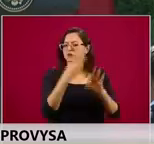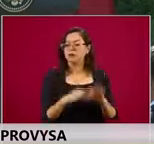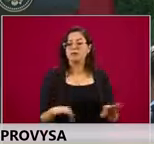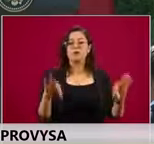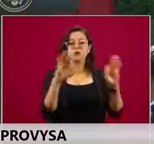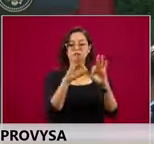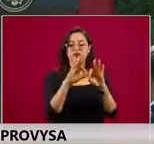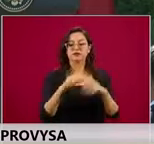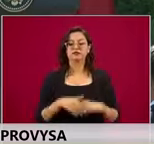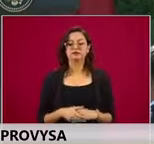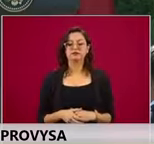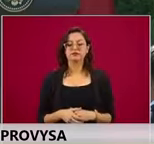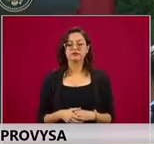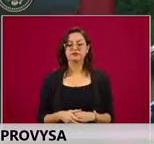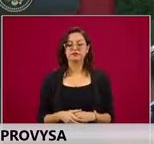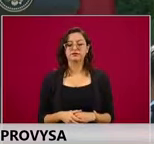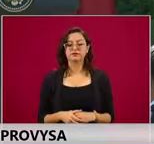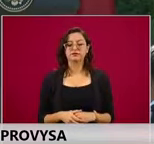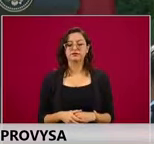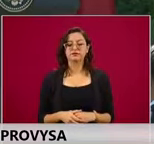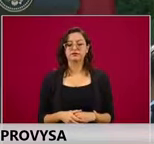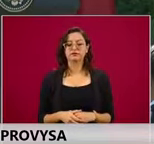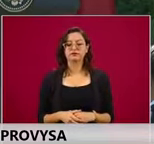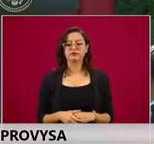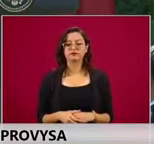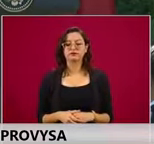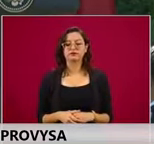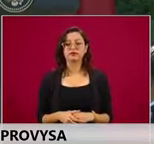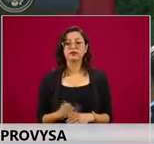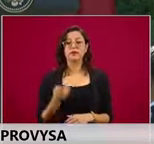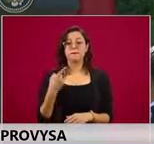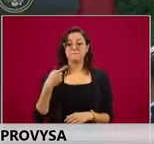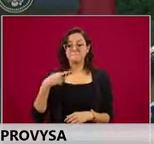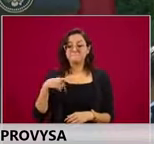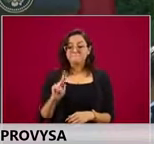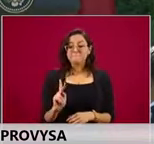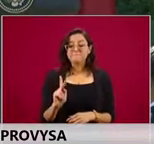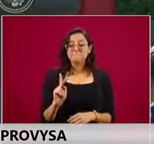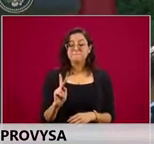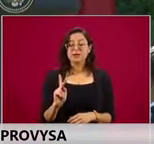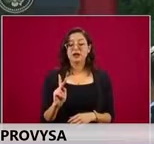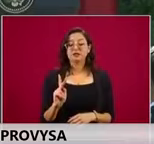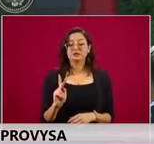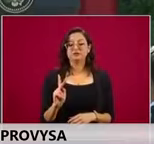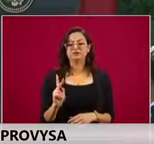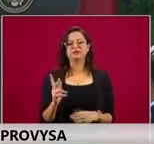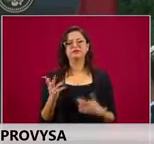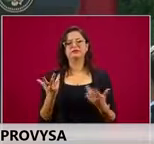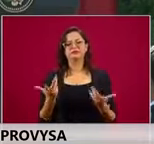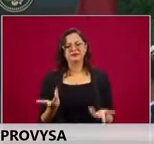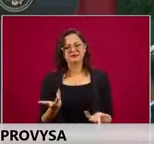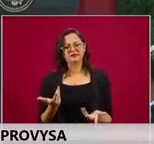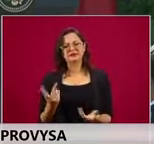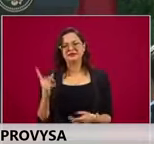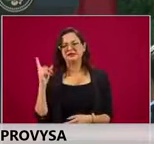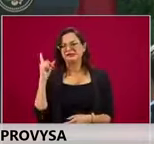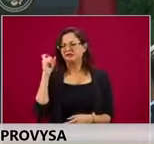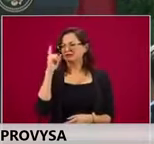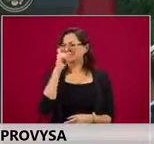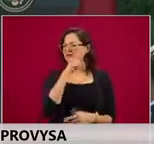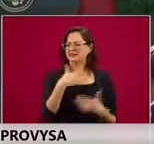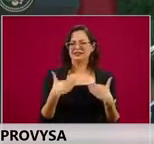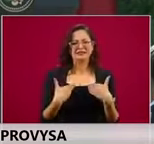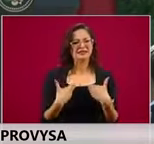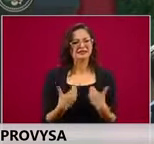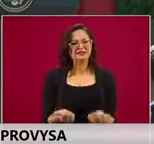pues ya algo se me va a ocurrir para poder sobrevivir allá. Pero lo importante es que nos quieren, nos quieren, nos quieren, nos quieren.